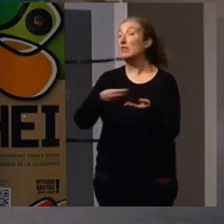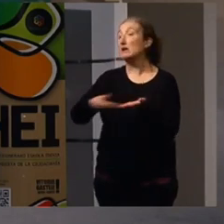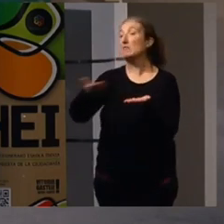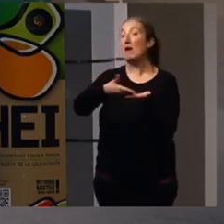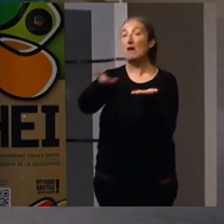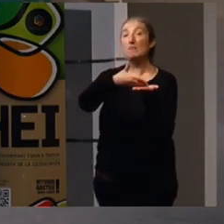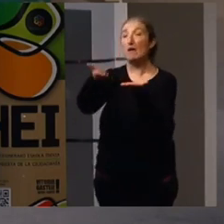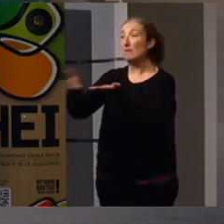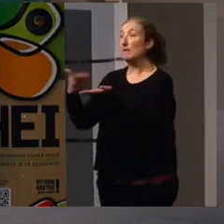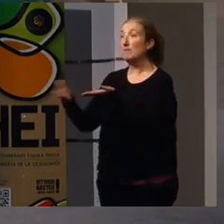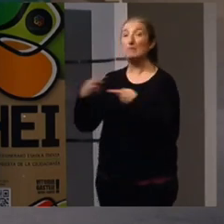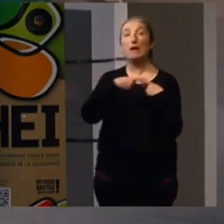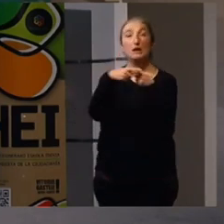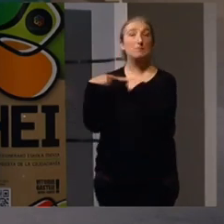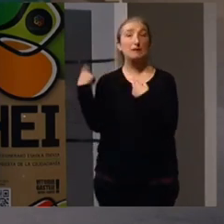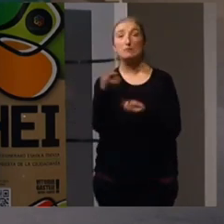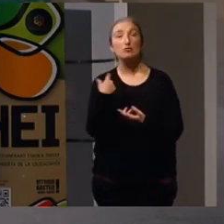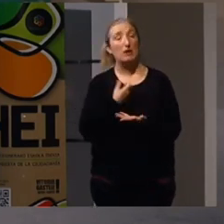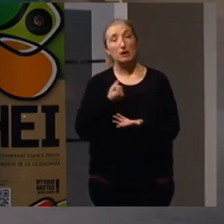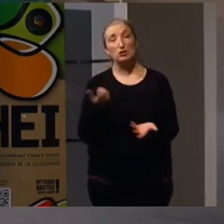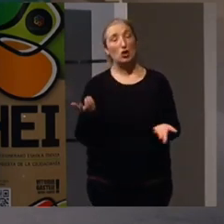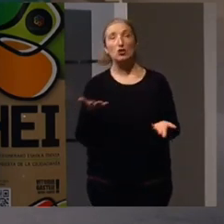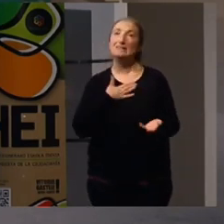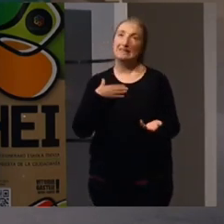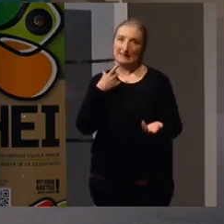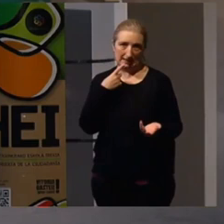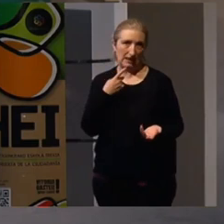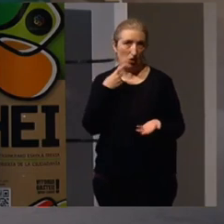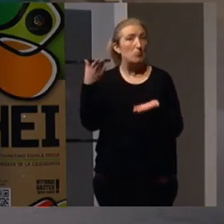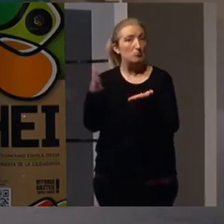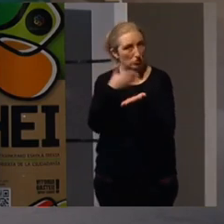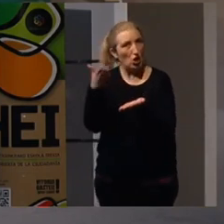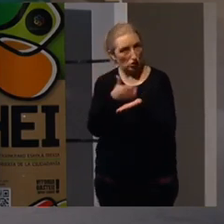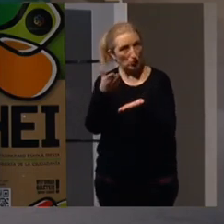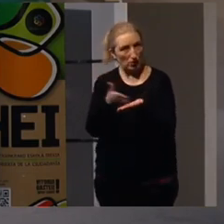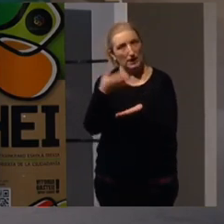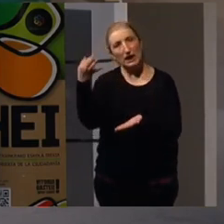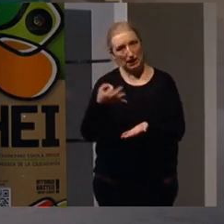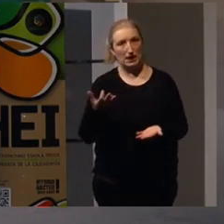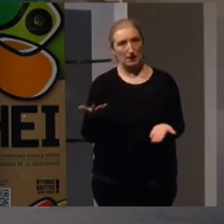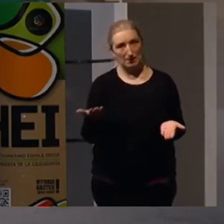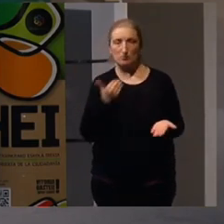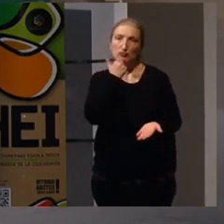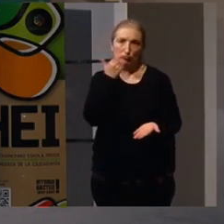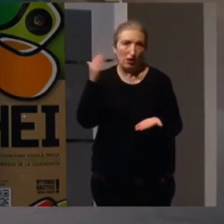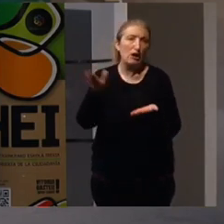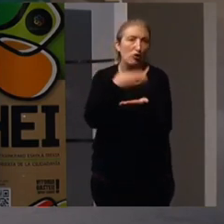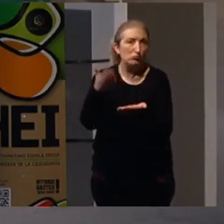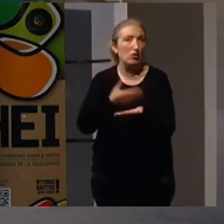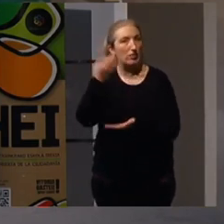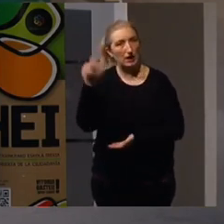y así tenemos dinero para todos, ¿no? Quiero decir con esto que hay que producir, ¿eh? Hay que